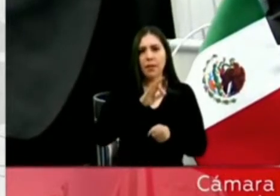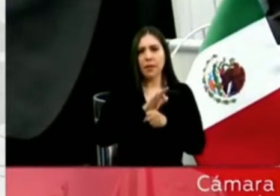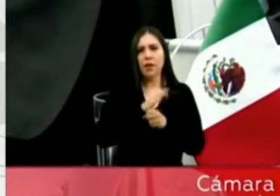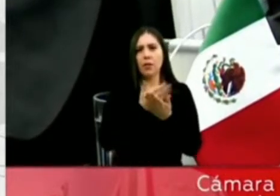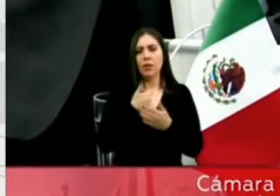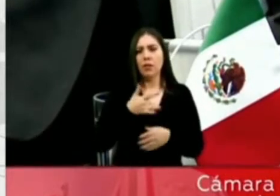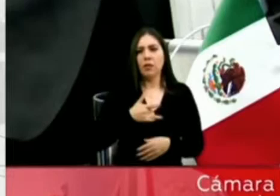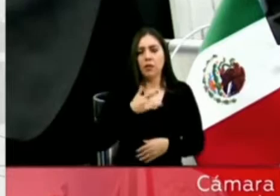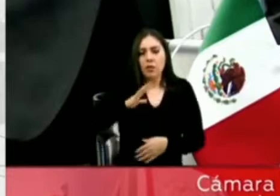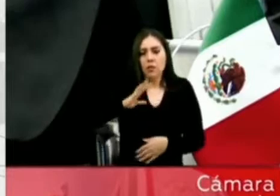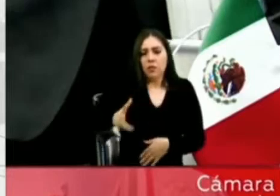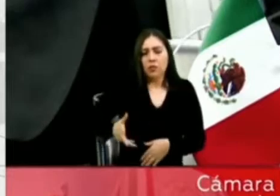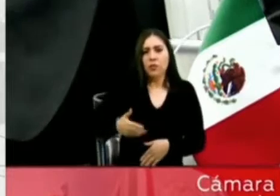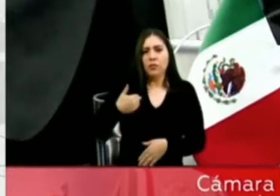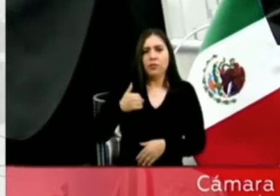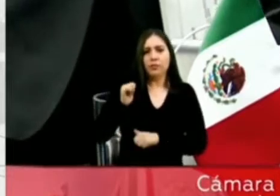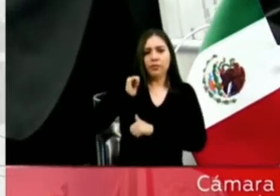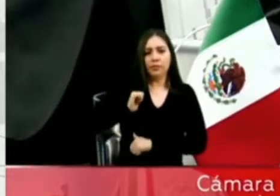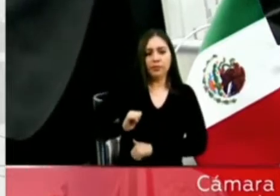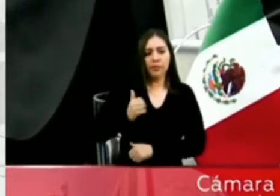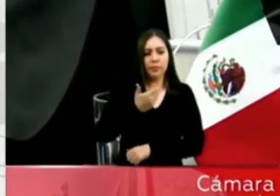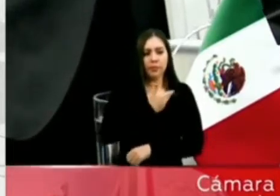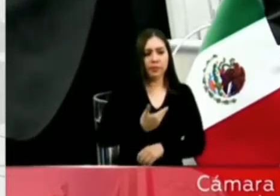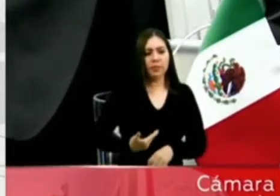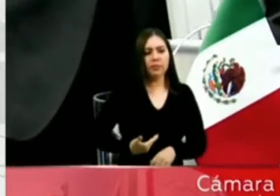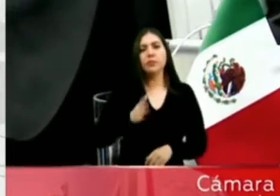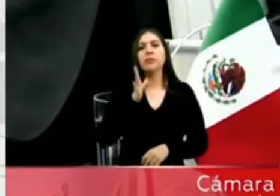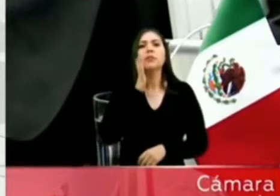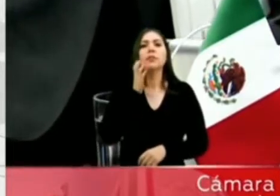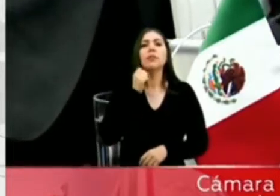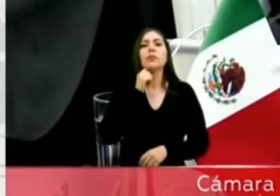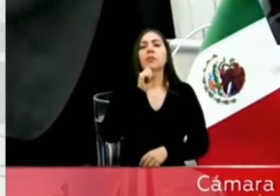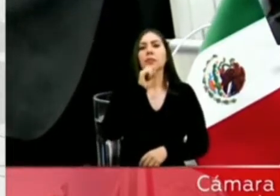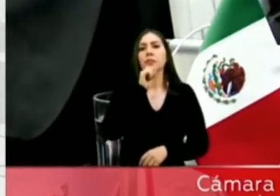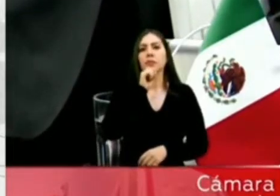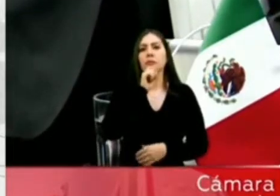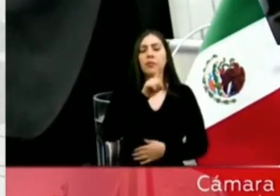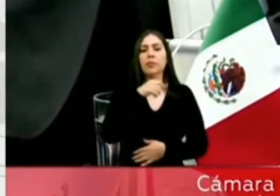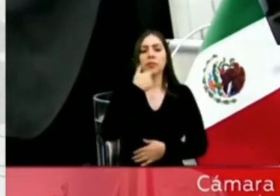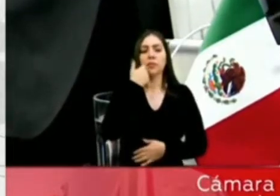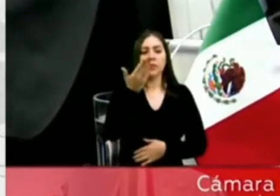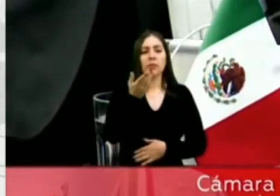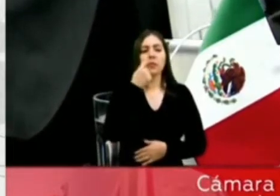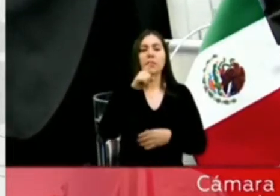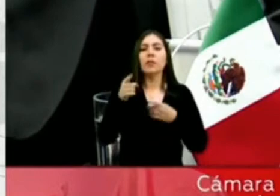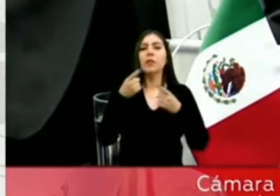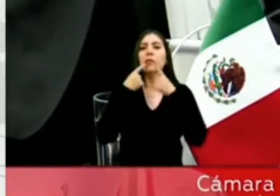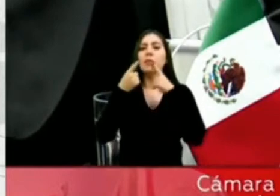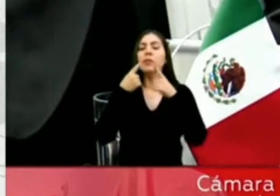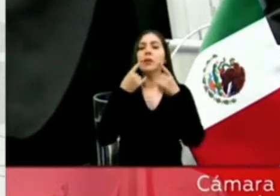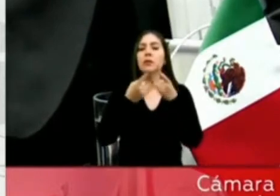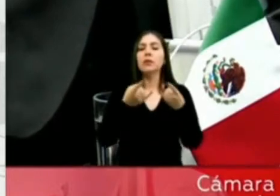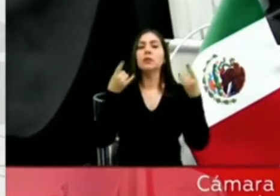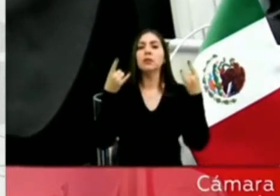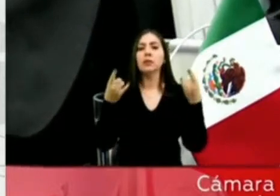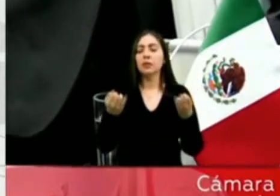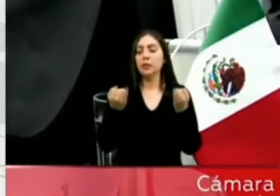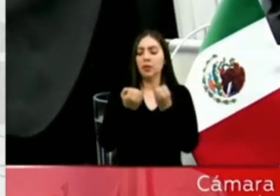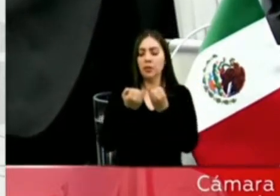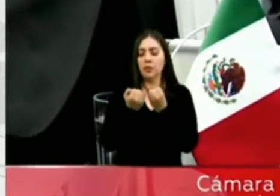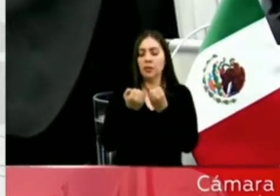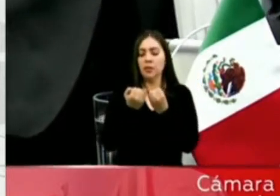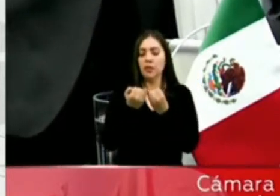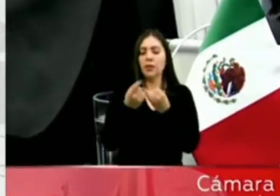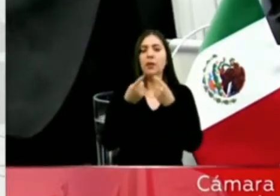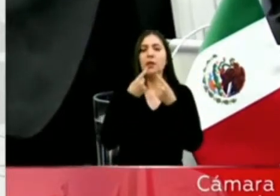presidir esta Cámara de Senadores y que me toque además presidir un debate histórico como será la discusión